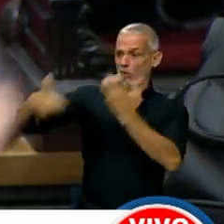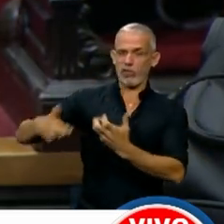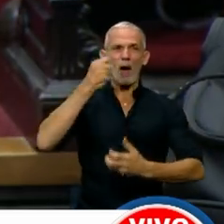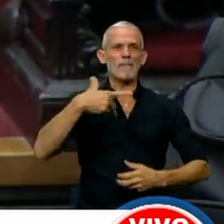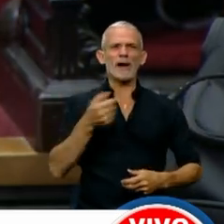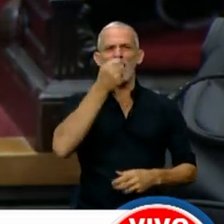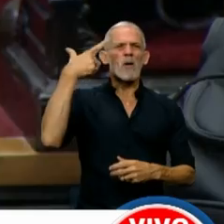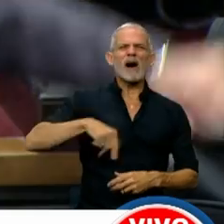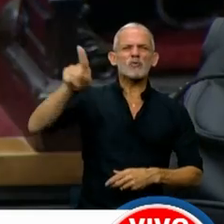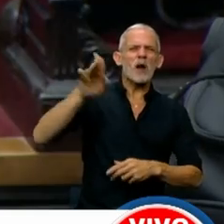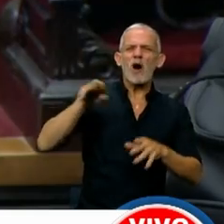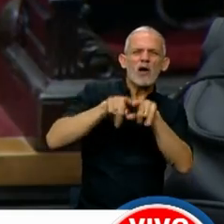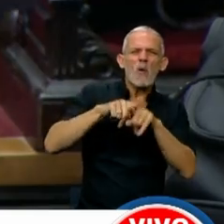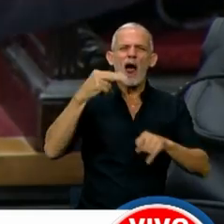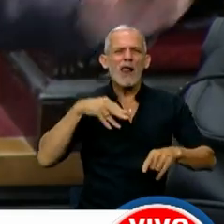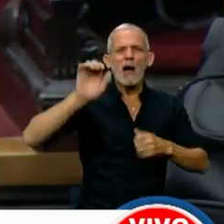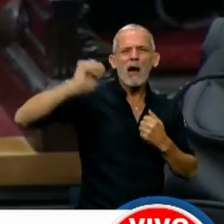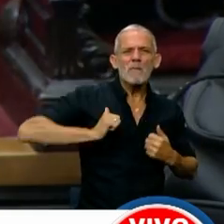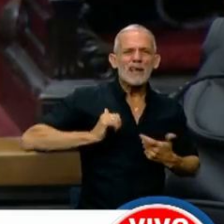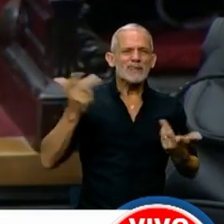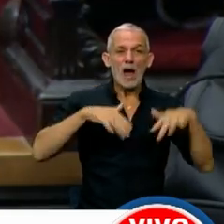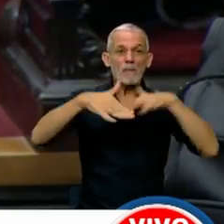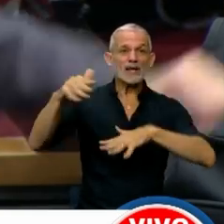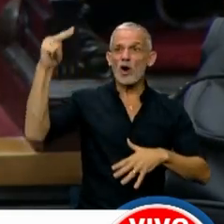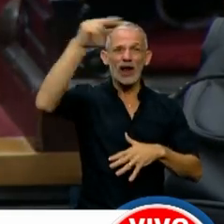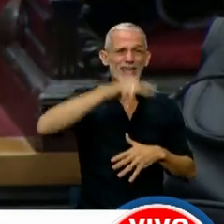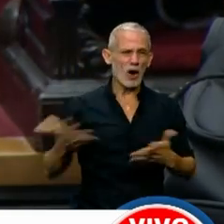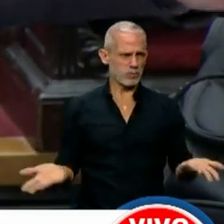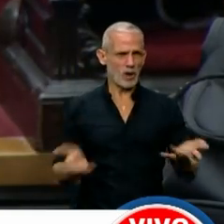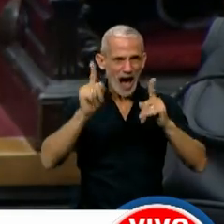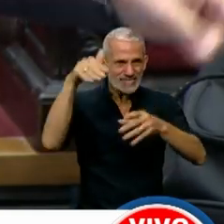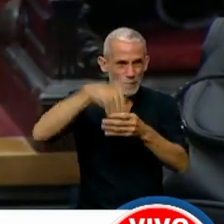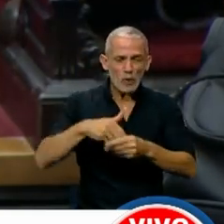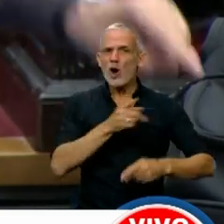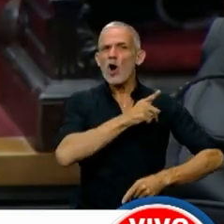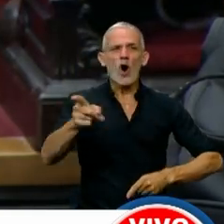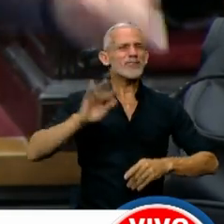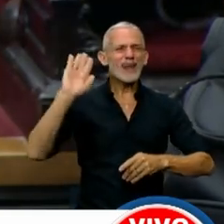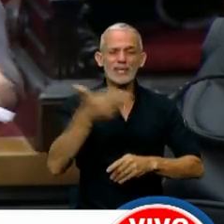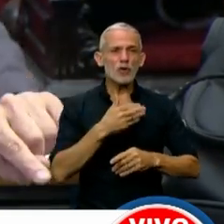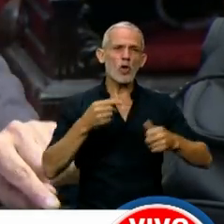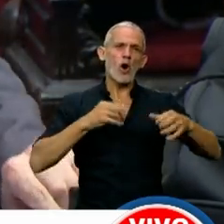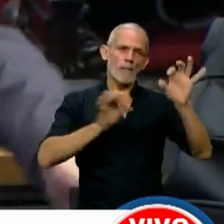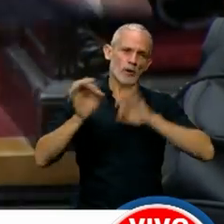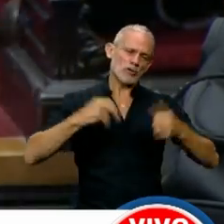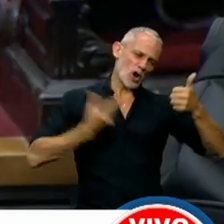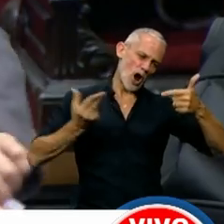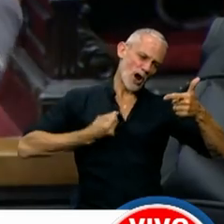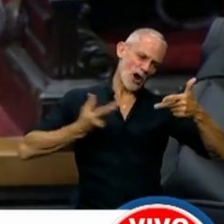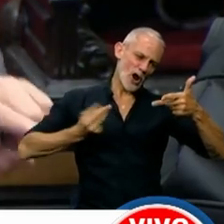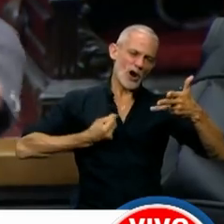macri basura son la dictadura los que hacían marchas con helicópteros de cartón los que votaron en contra de todos y cada uno de nuestros presupuestos